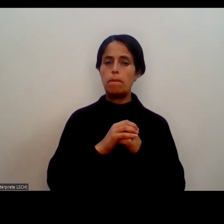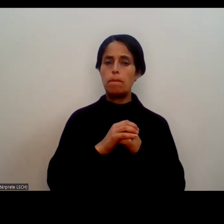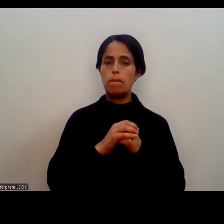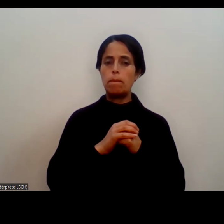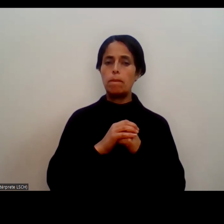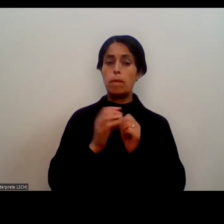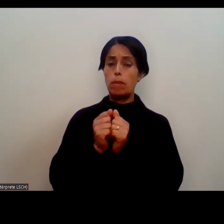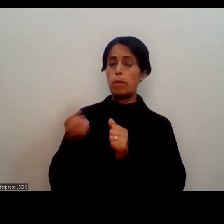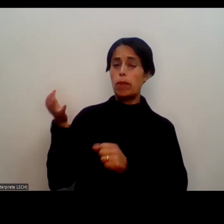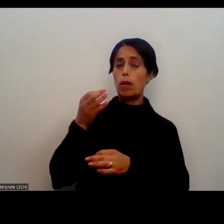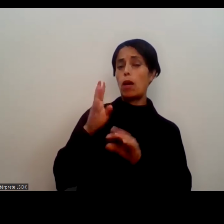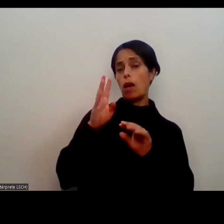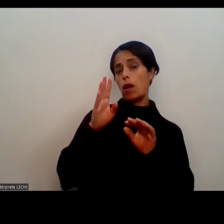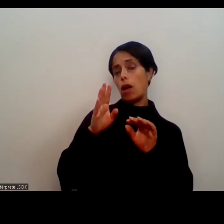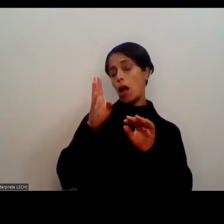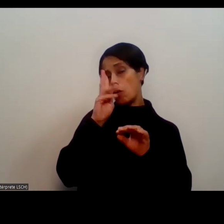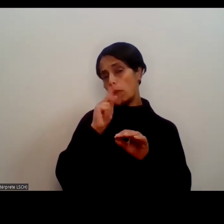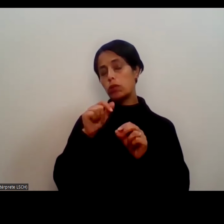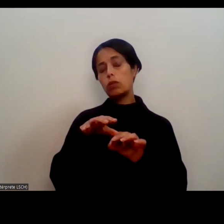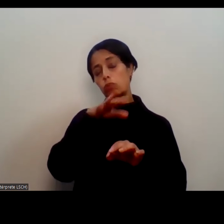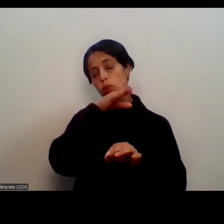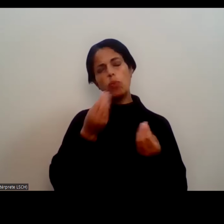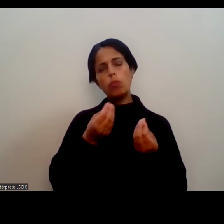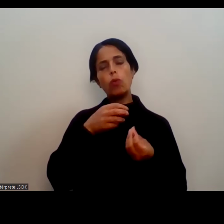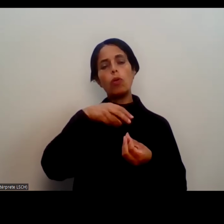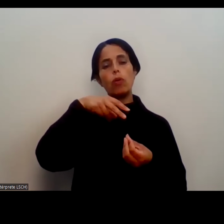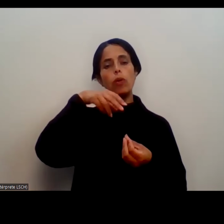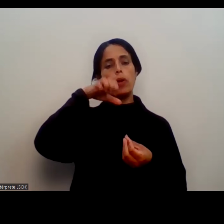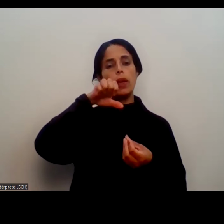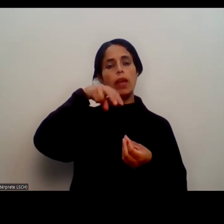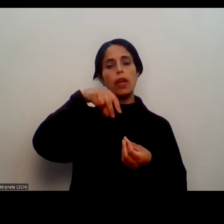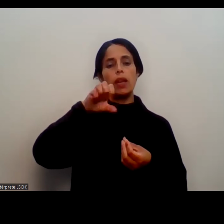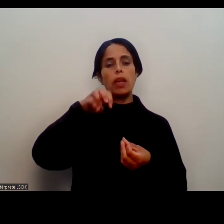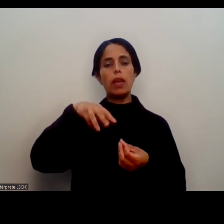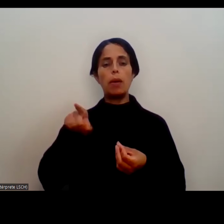que quizás habrían servido como enemas. Nosotros tuvimos la suerte de encontrar